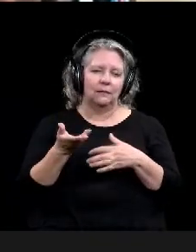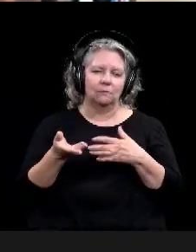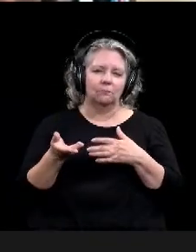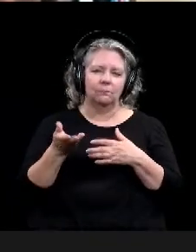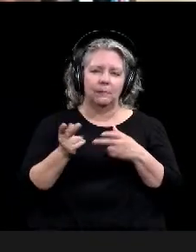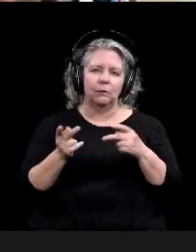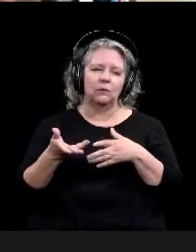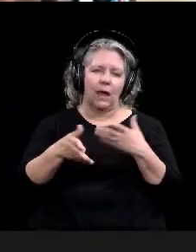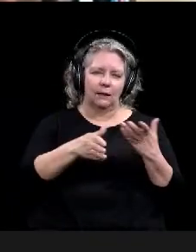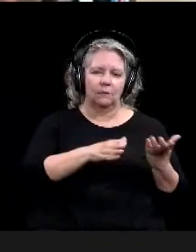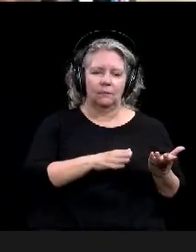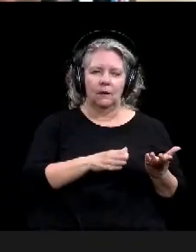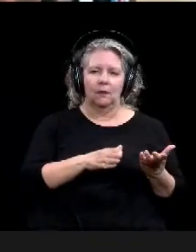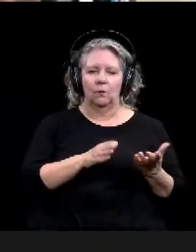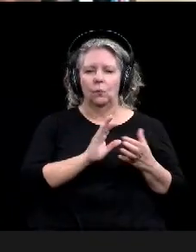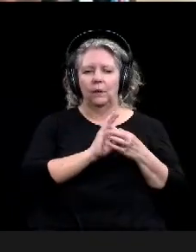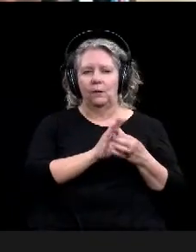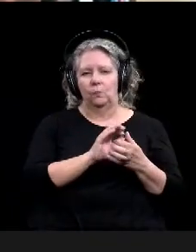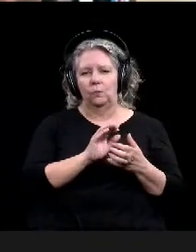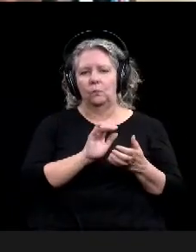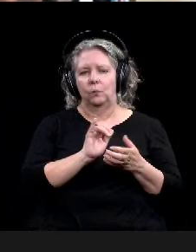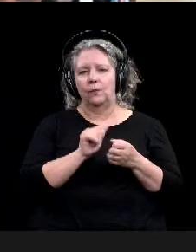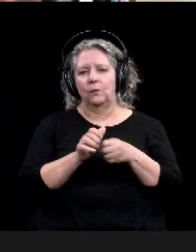no hay actuales